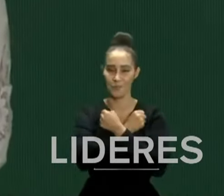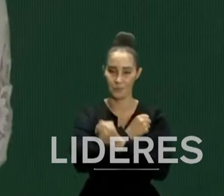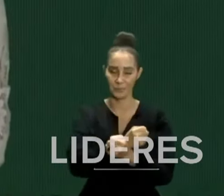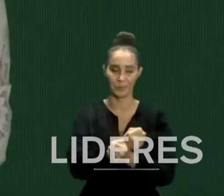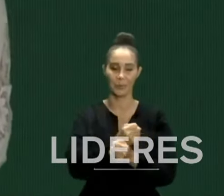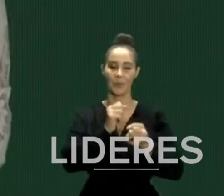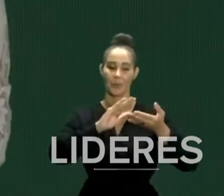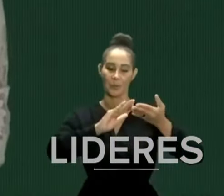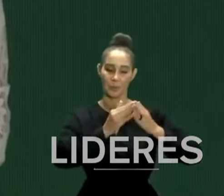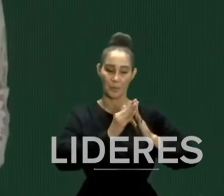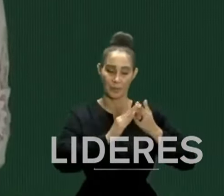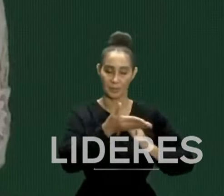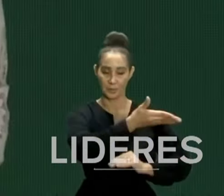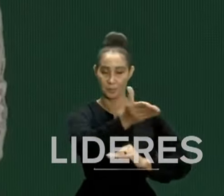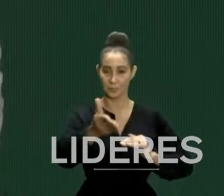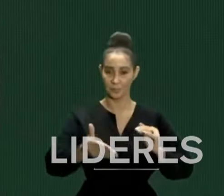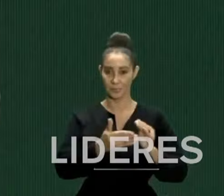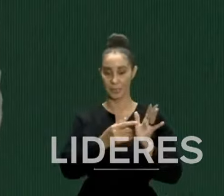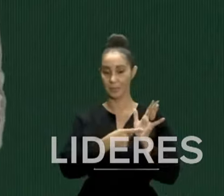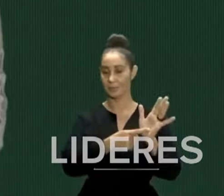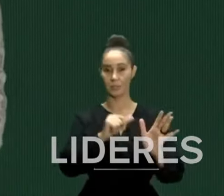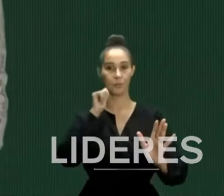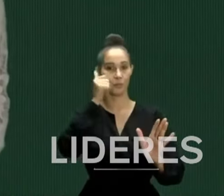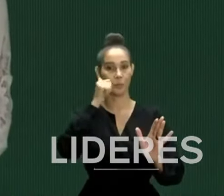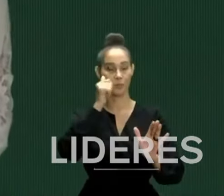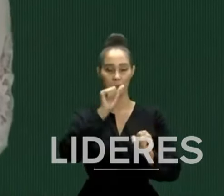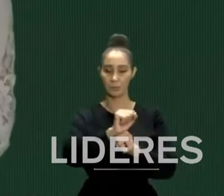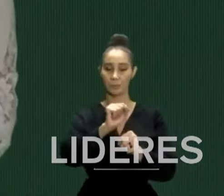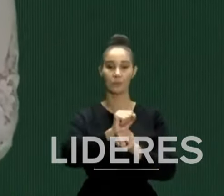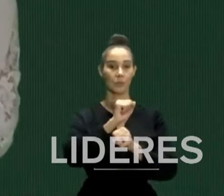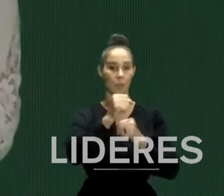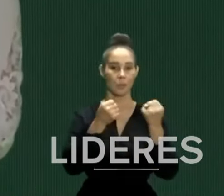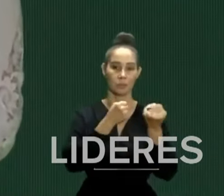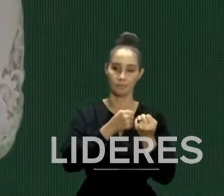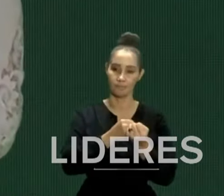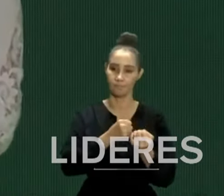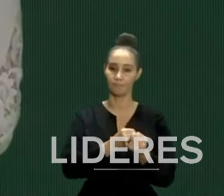esta ciudad, demostrada cada día en nuestras acciones.